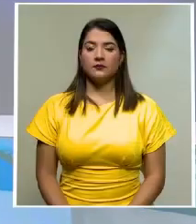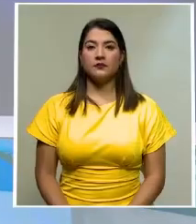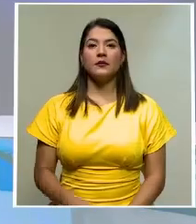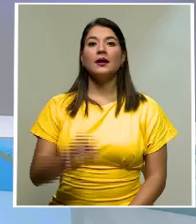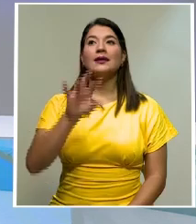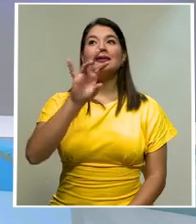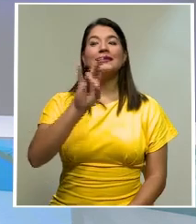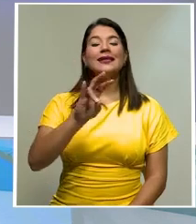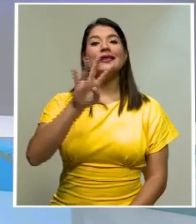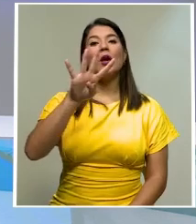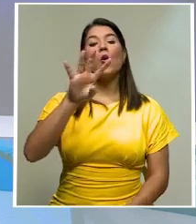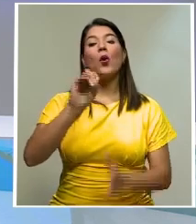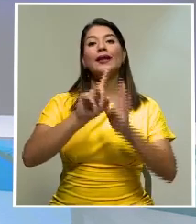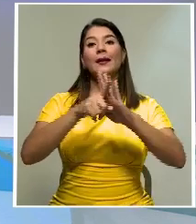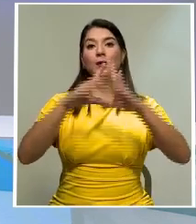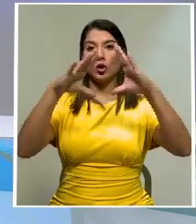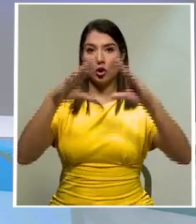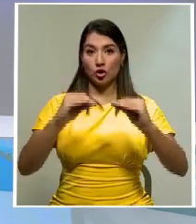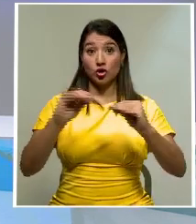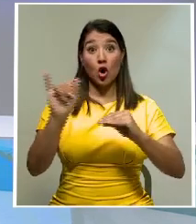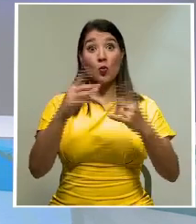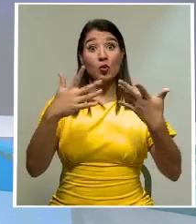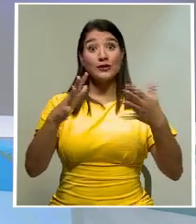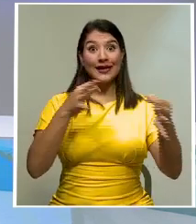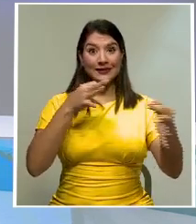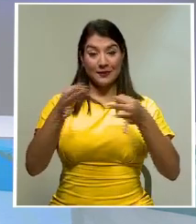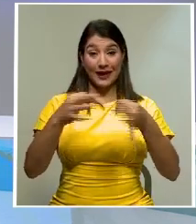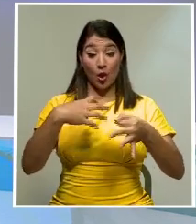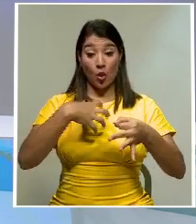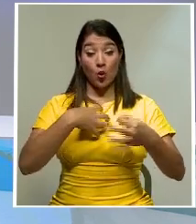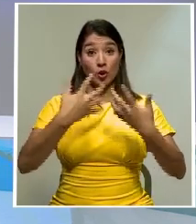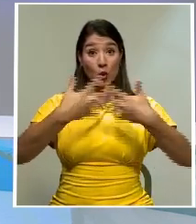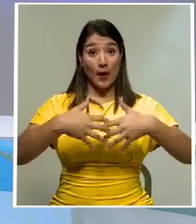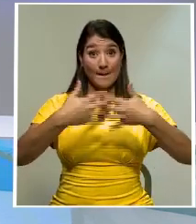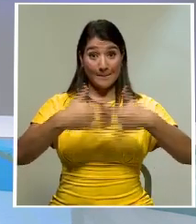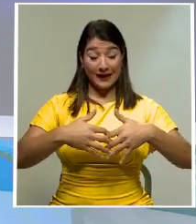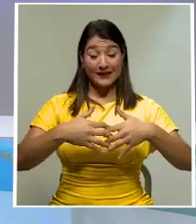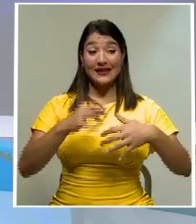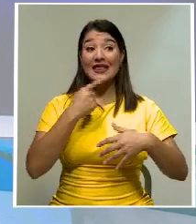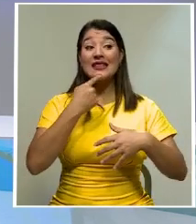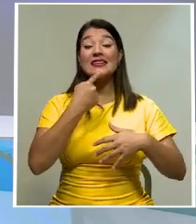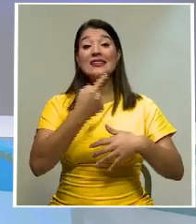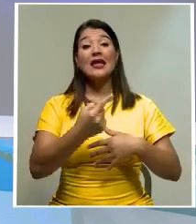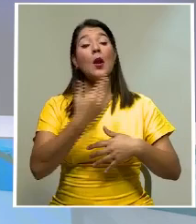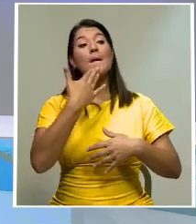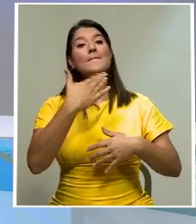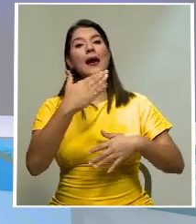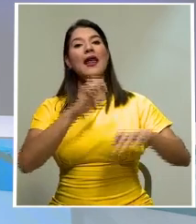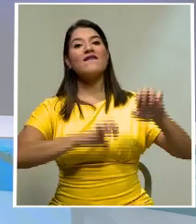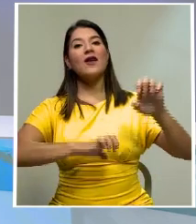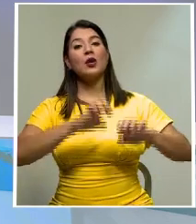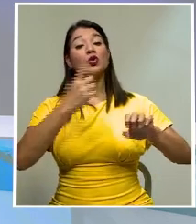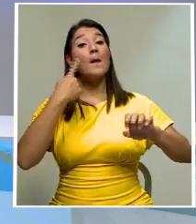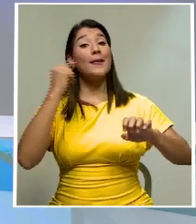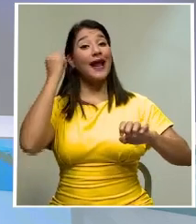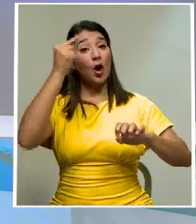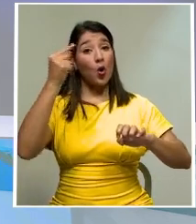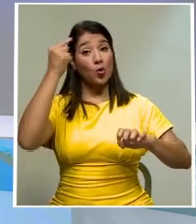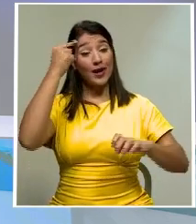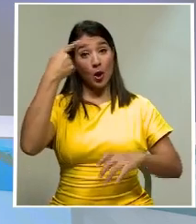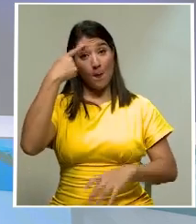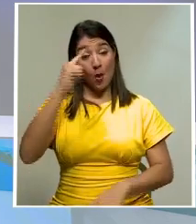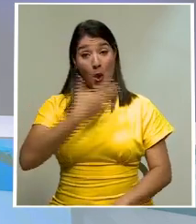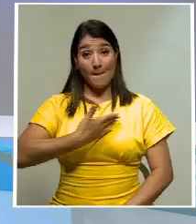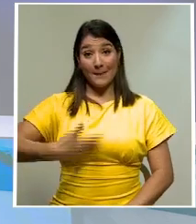Siete de la noche con 40 minutos. Como le adelantamos, los empresarios del sector industrial dieron una mala calificación al gobierno de Carlos Alvarado y solo